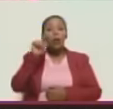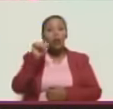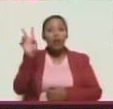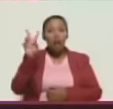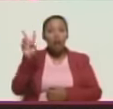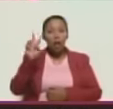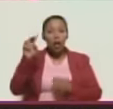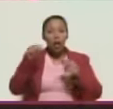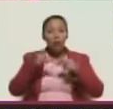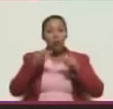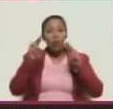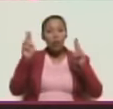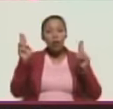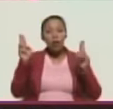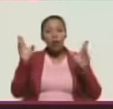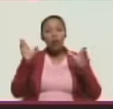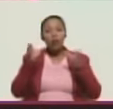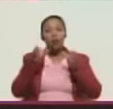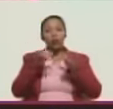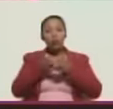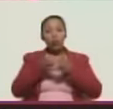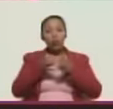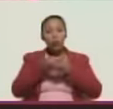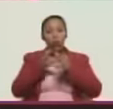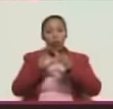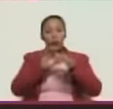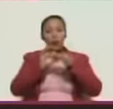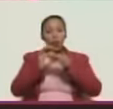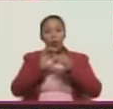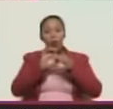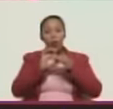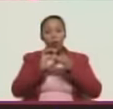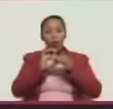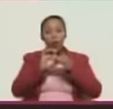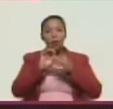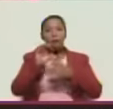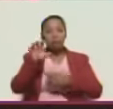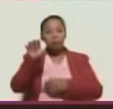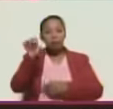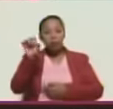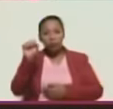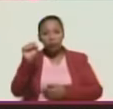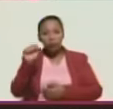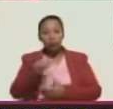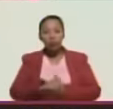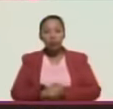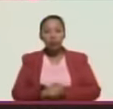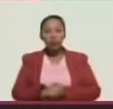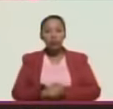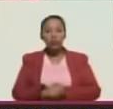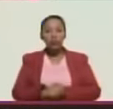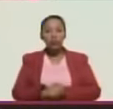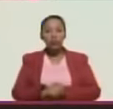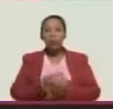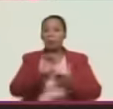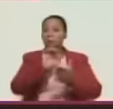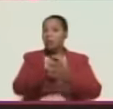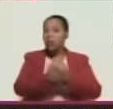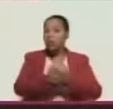puente partido Unión y entendimiento compa